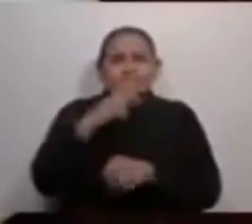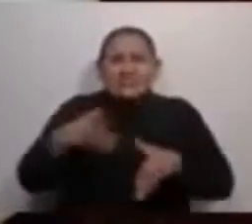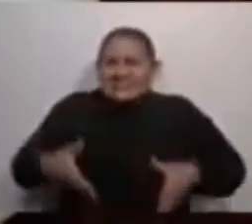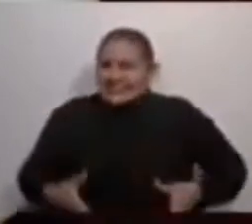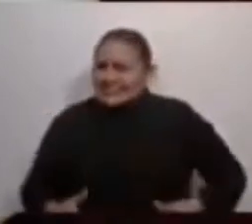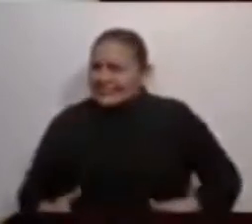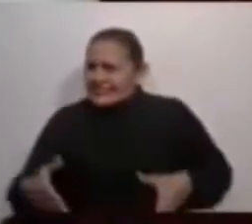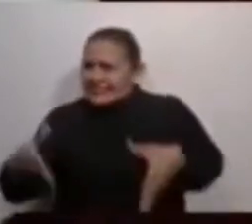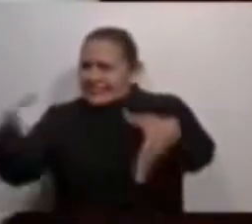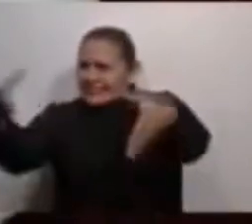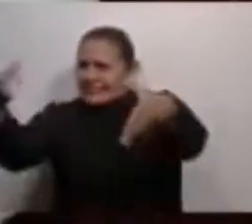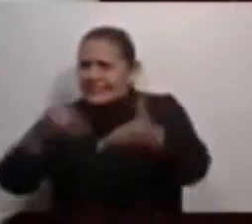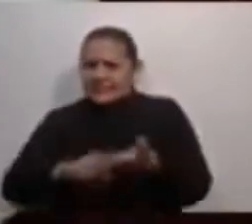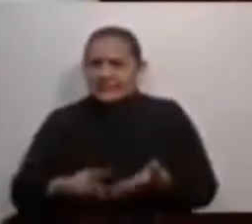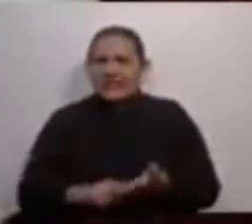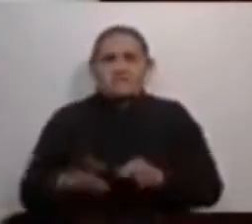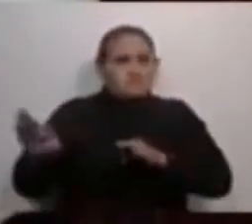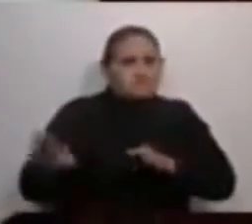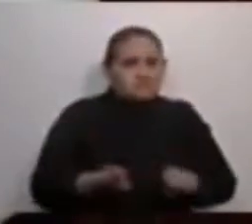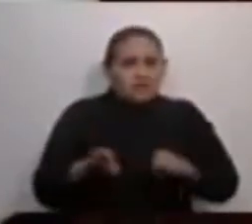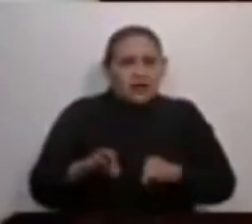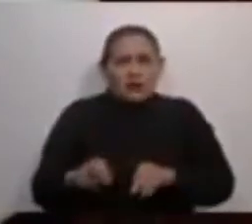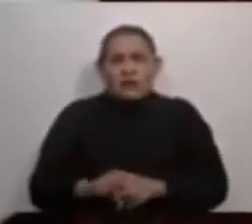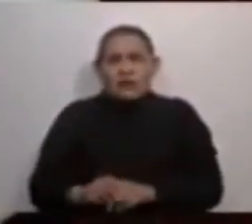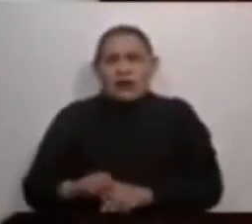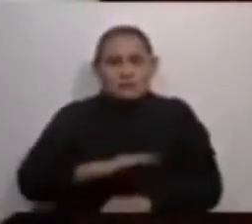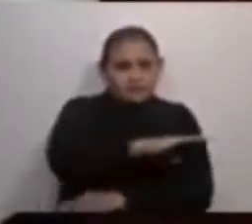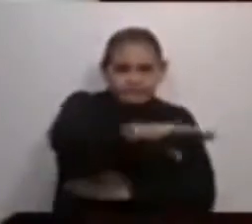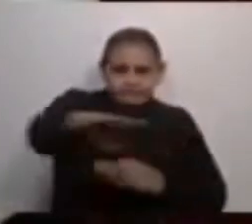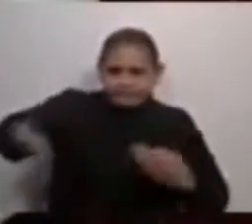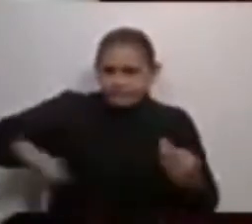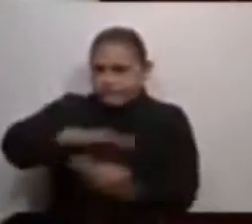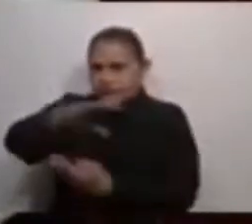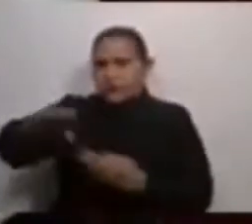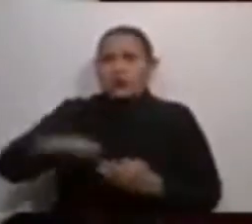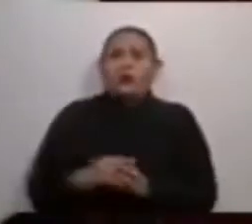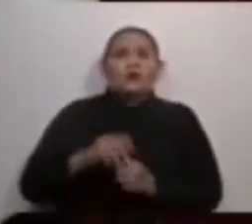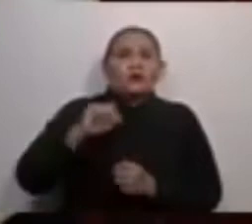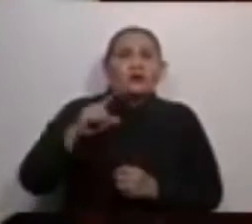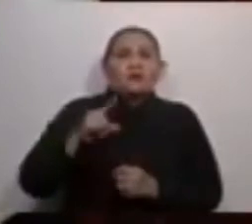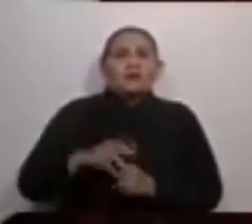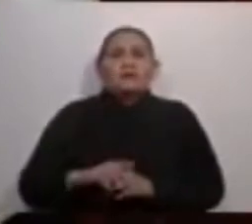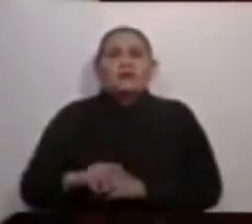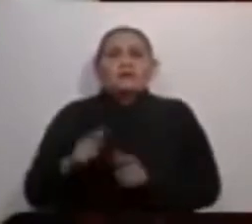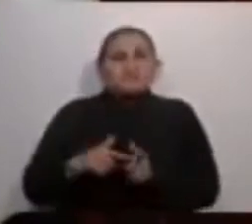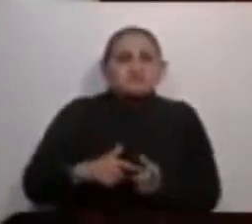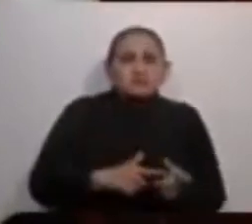necesitamos trabajar juntos con la misma fuerza y en el mismo sentido.